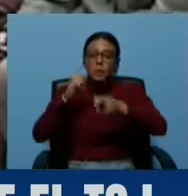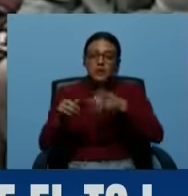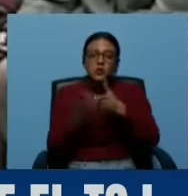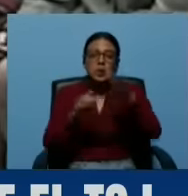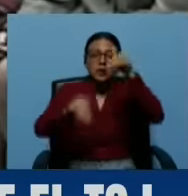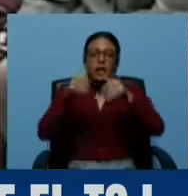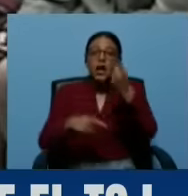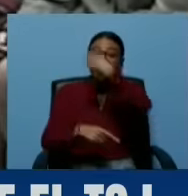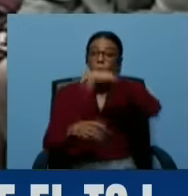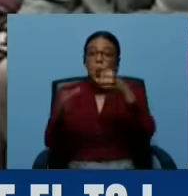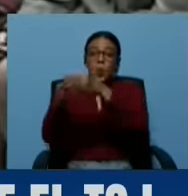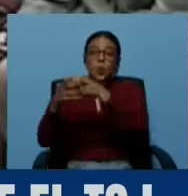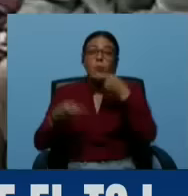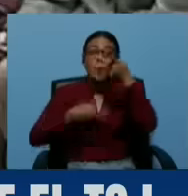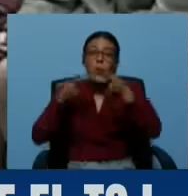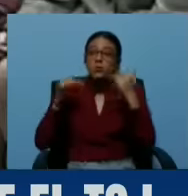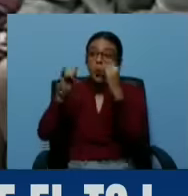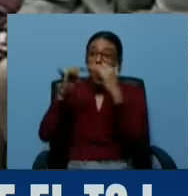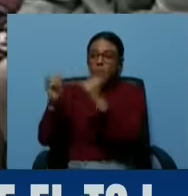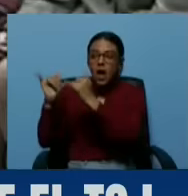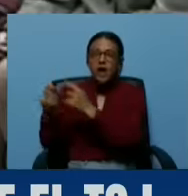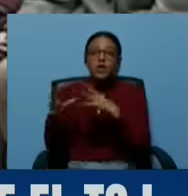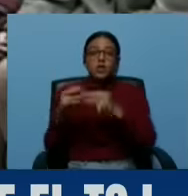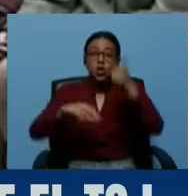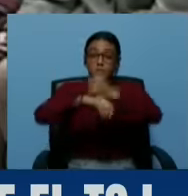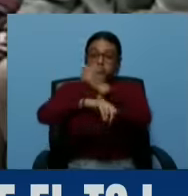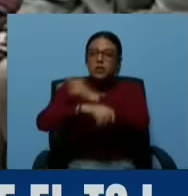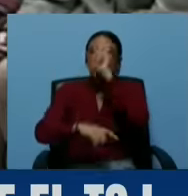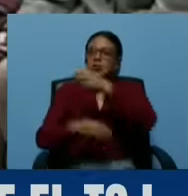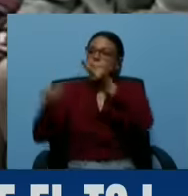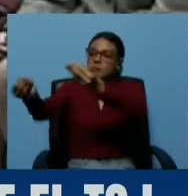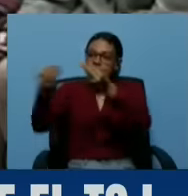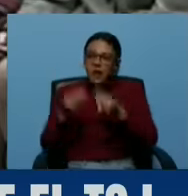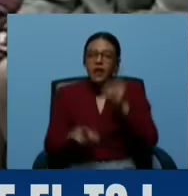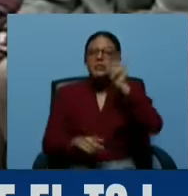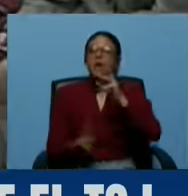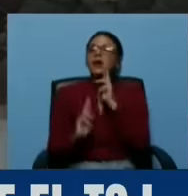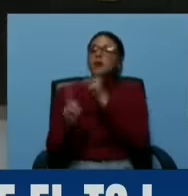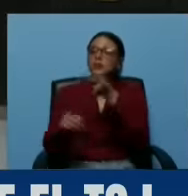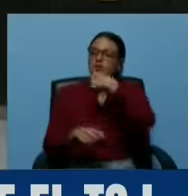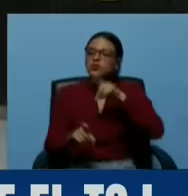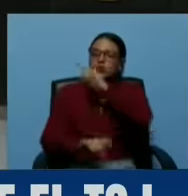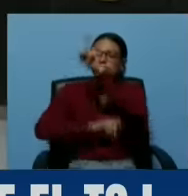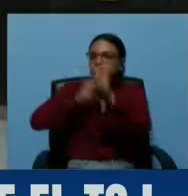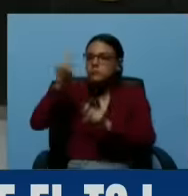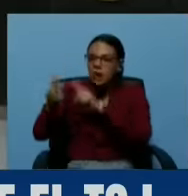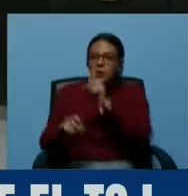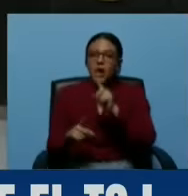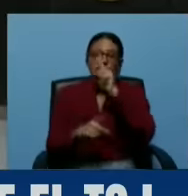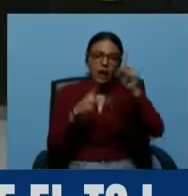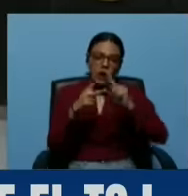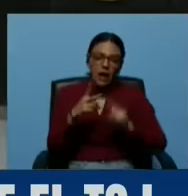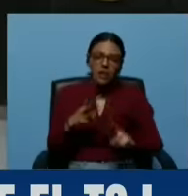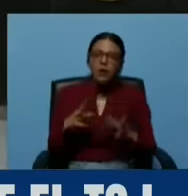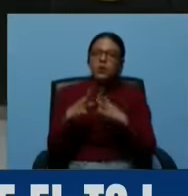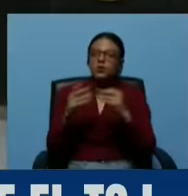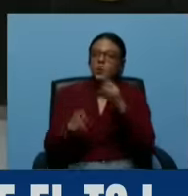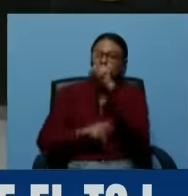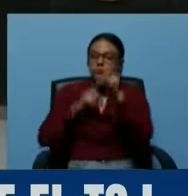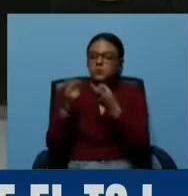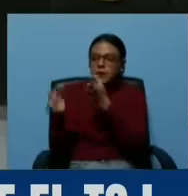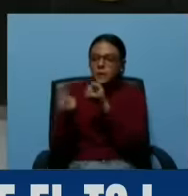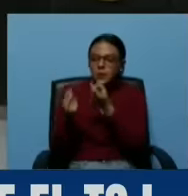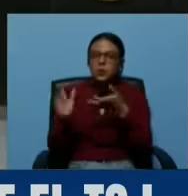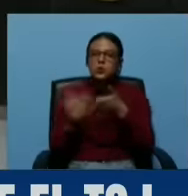de las organizaciones políticas y los candidatos, así como responder las preguntas formuladas por los magistrados de la sala electoral de este máximo